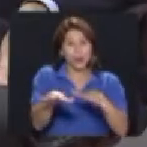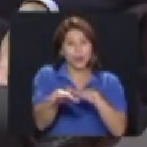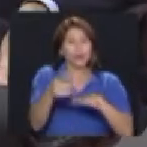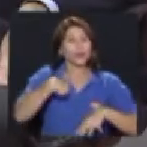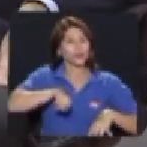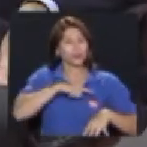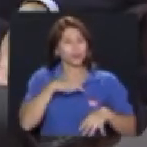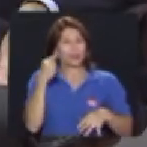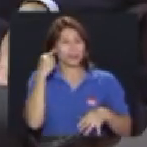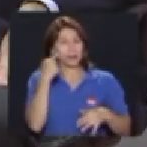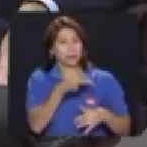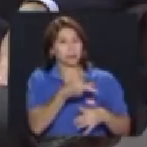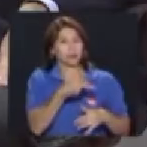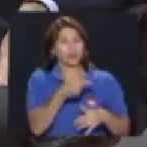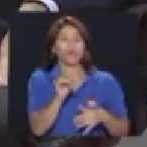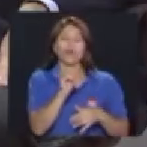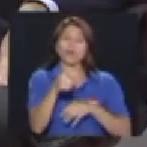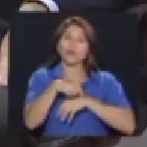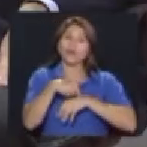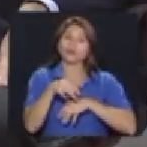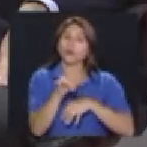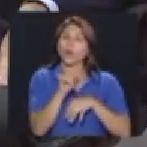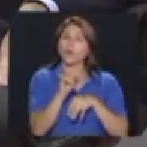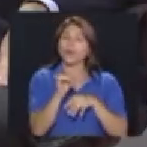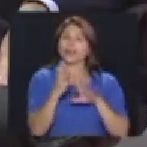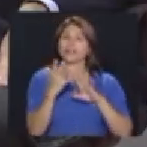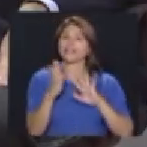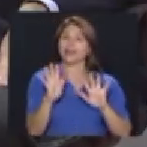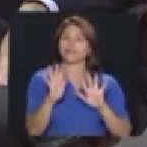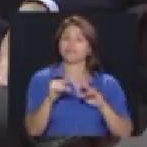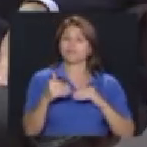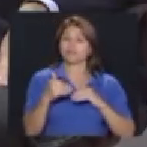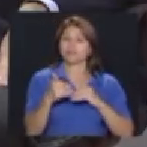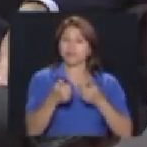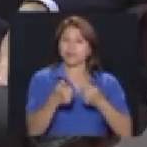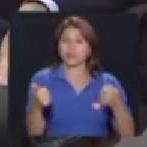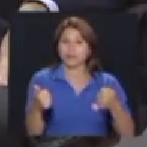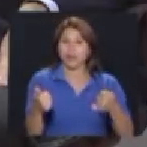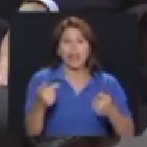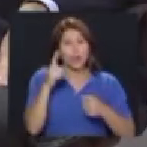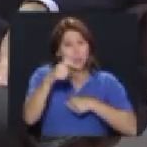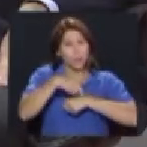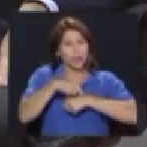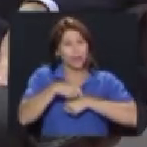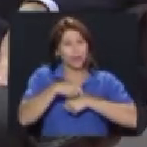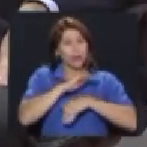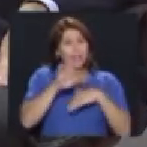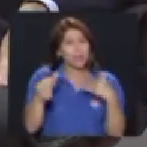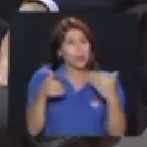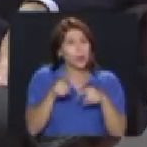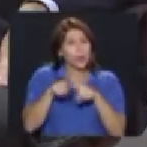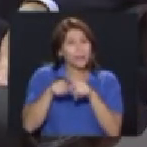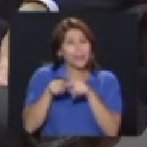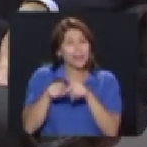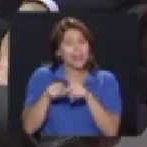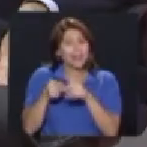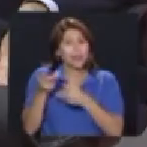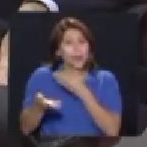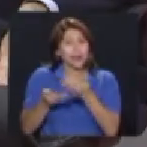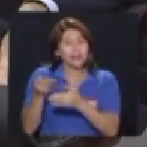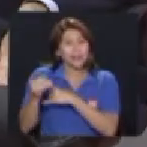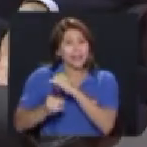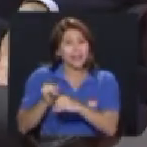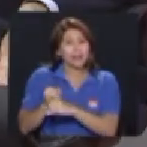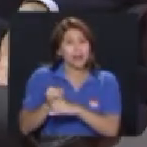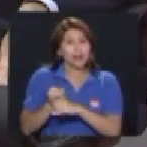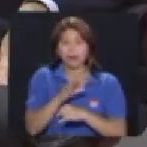momento en donde el proyecto era muy tierno y dependía mucho de la cooperación internacional, Costa Rica no recibía recursos, y la